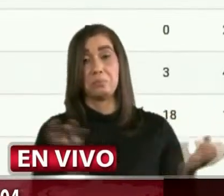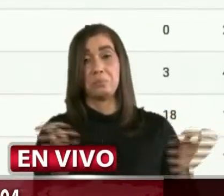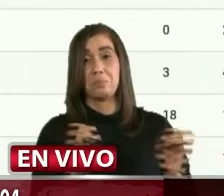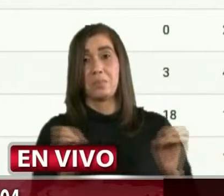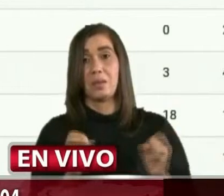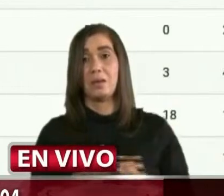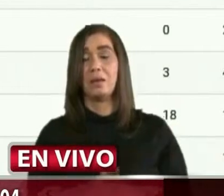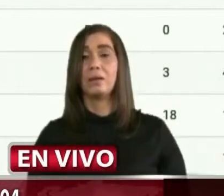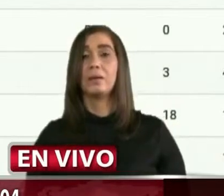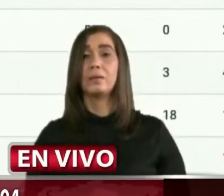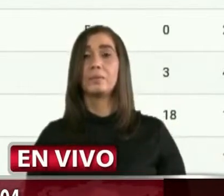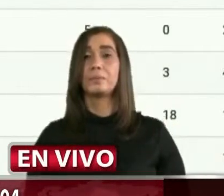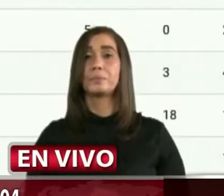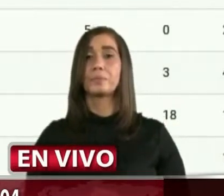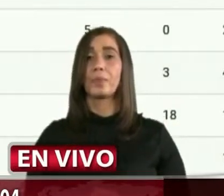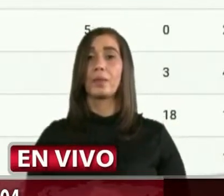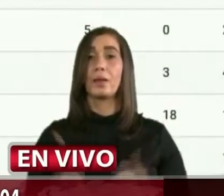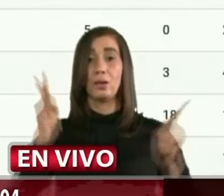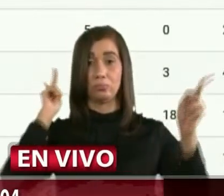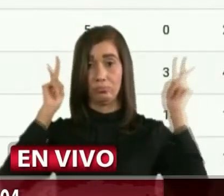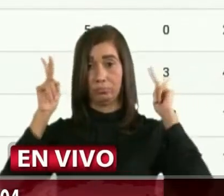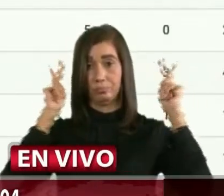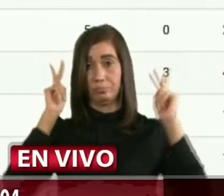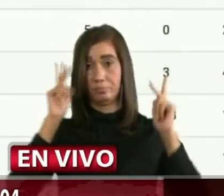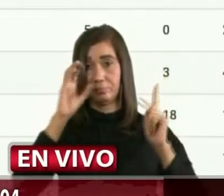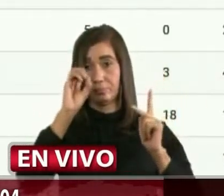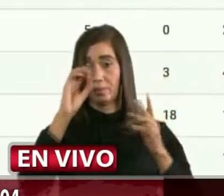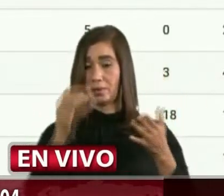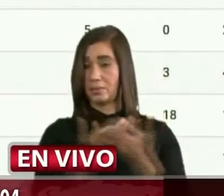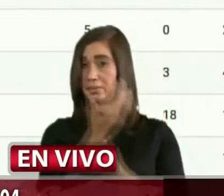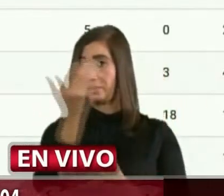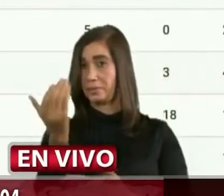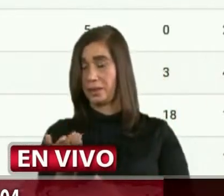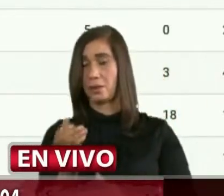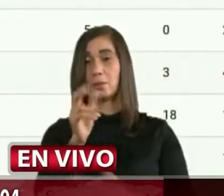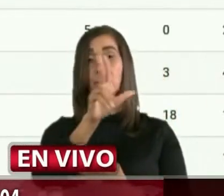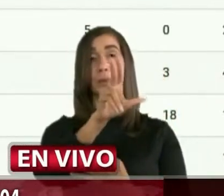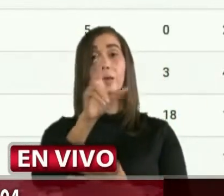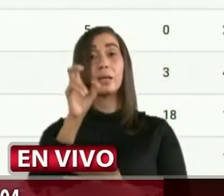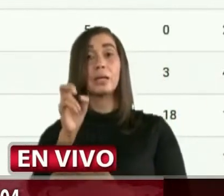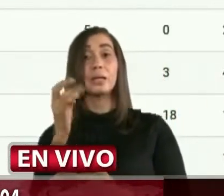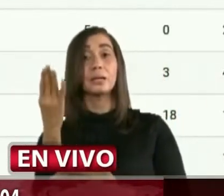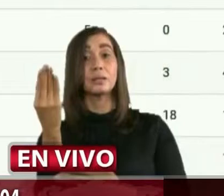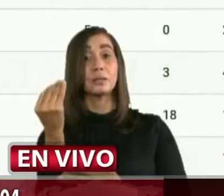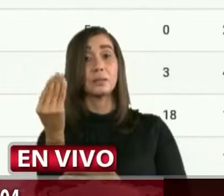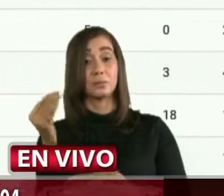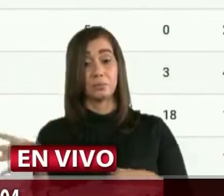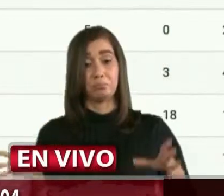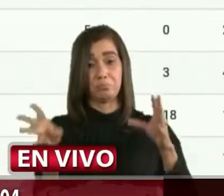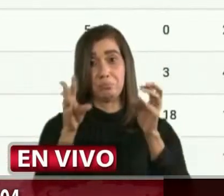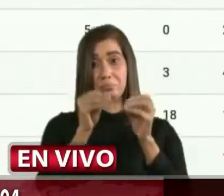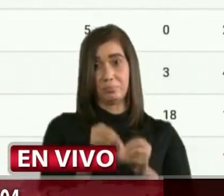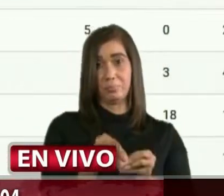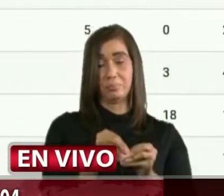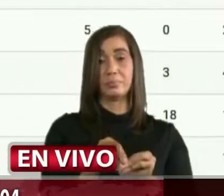fallecimientos. Puerto Plata, 0 casos nuevos, 314